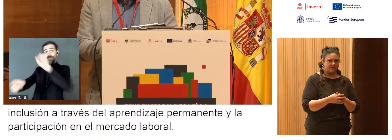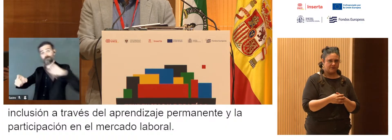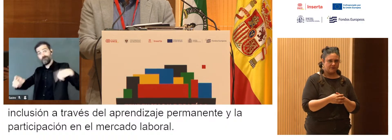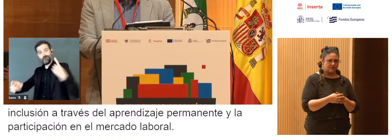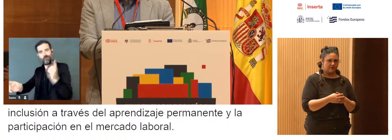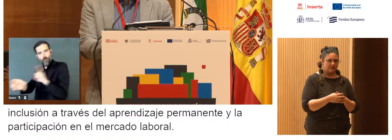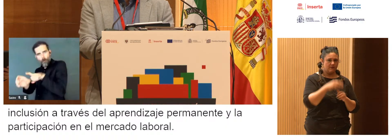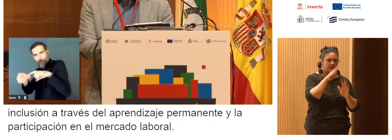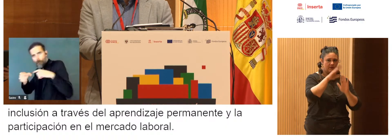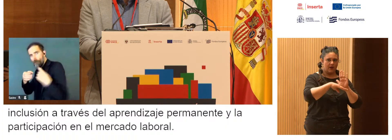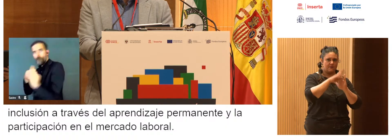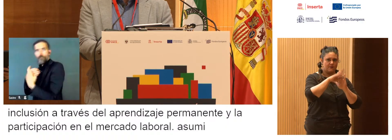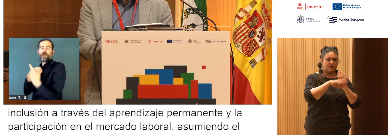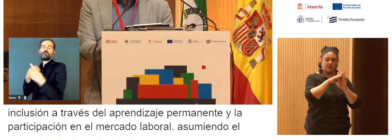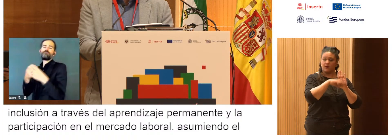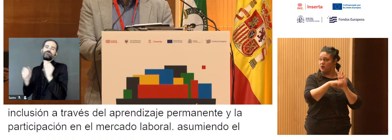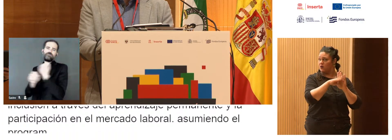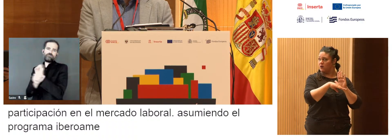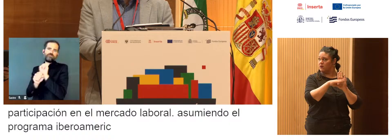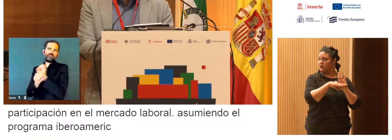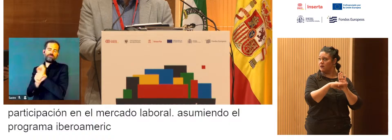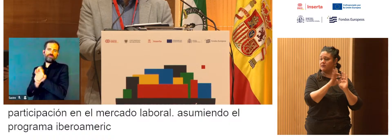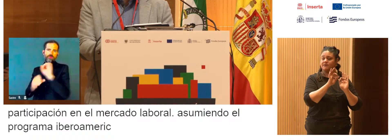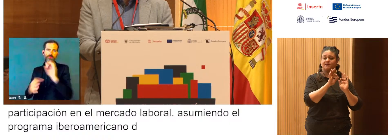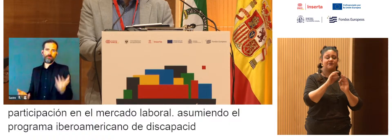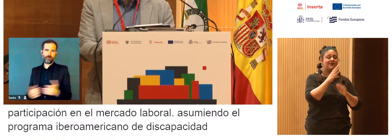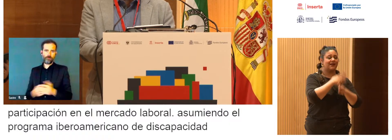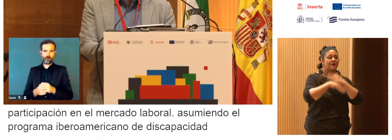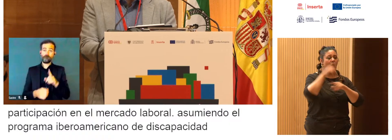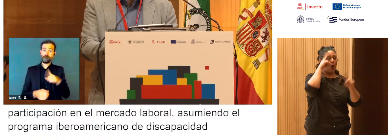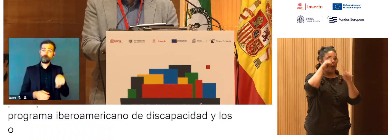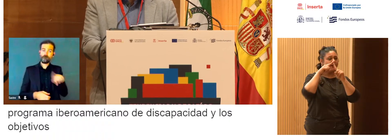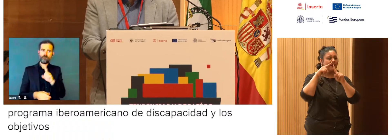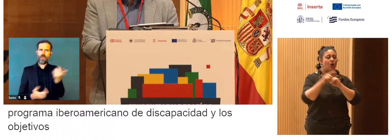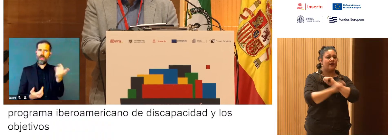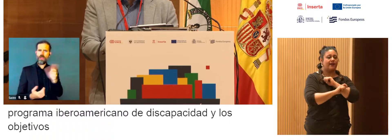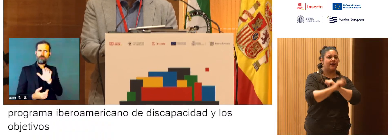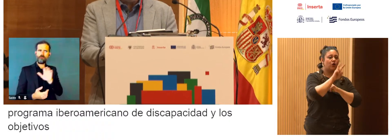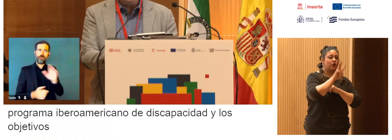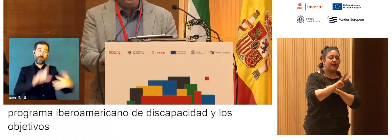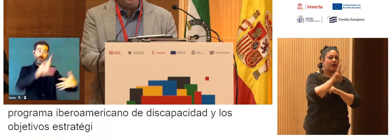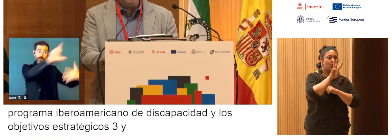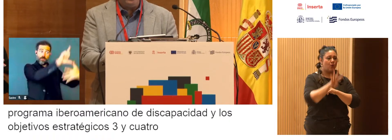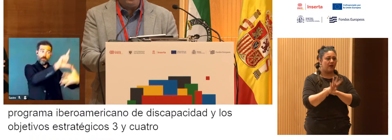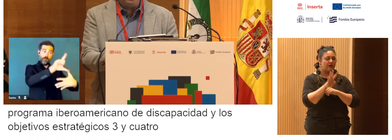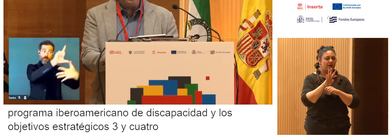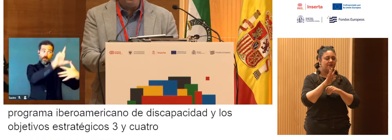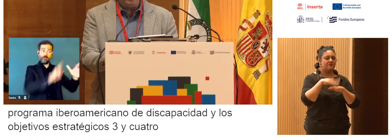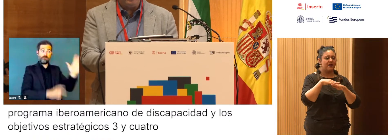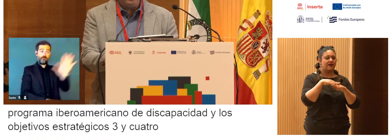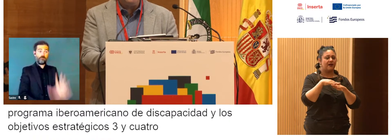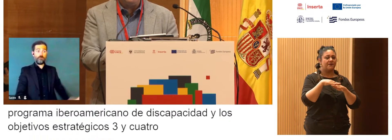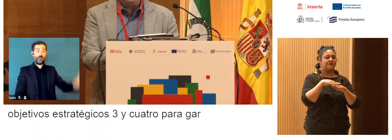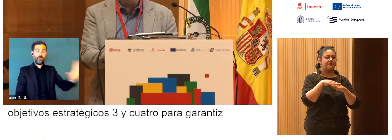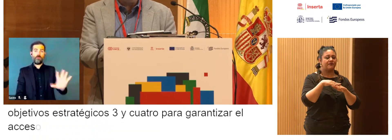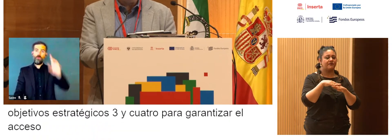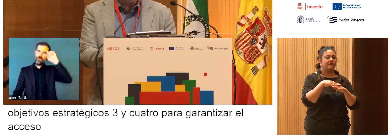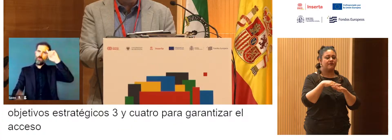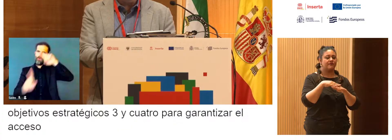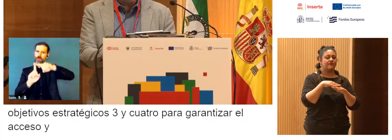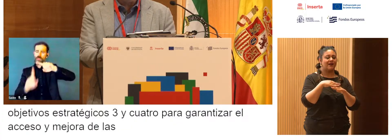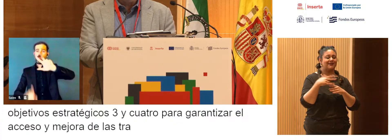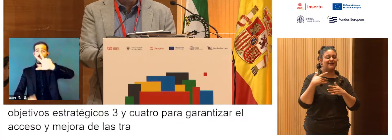Asumiendo el Programa Iberoamericano de Discapacidad y los Objetivos Estratégicos 3 y 4 para garantizar el acceso y mejora de las